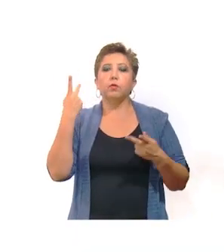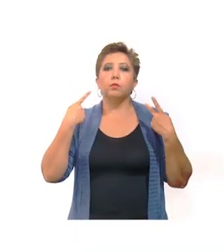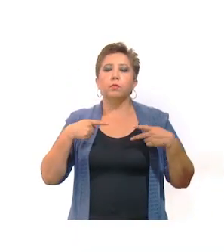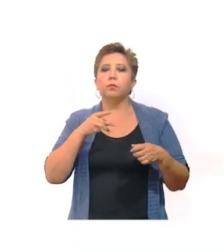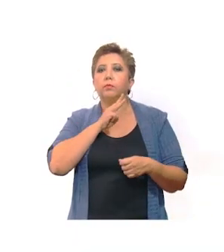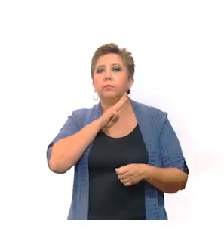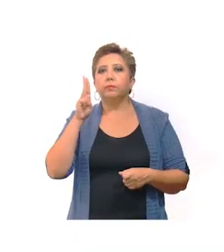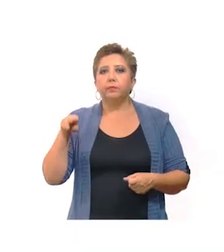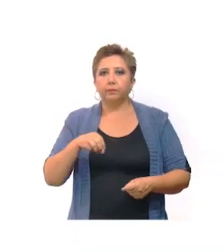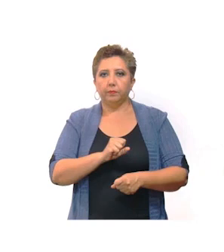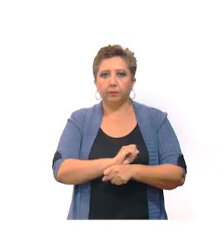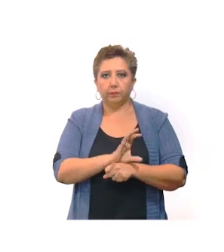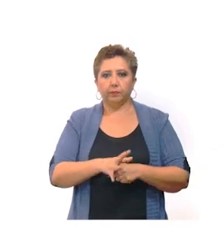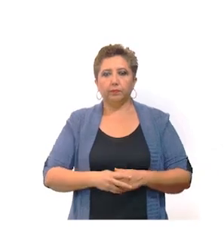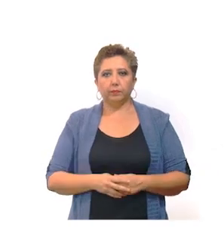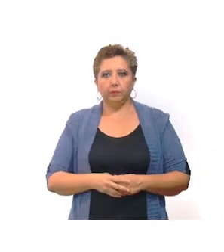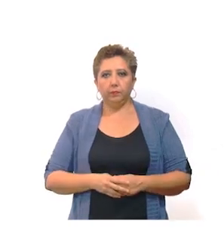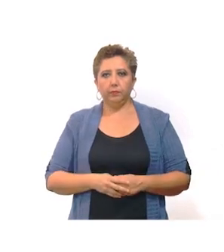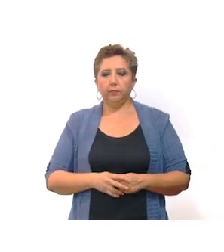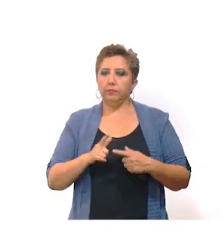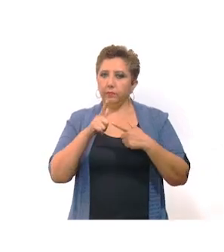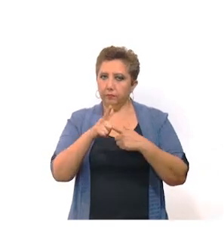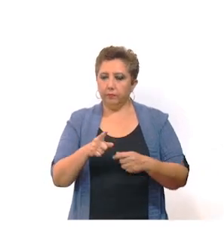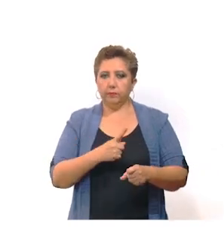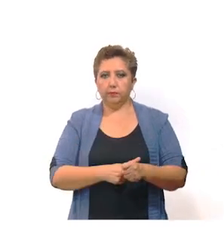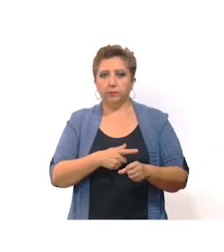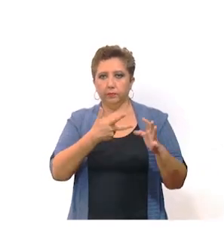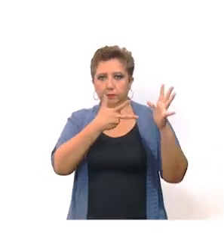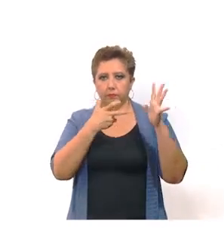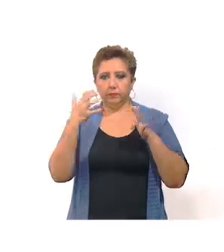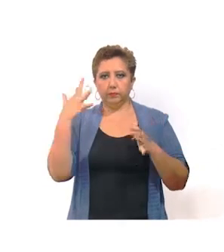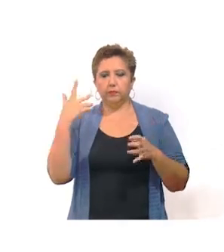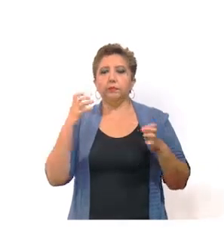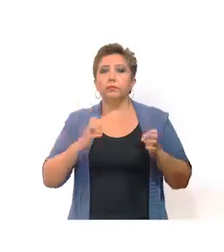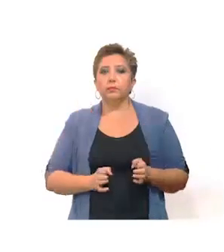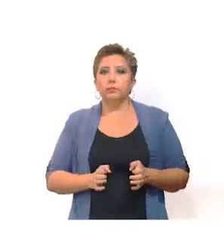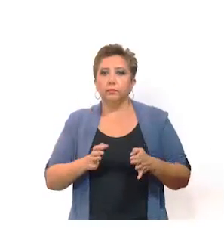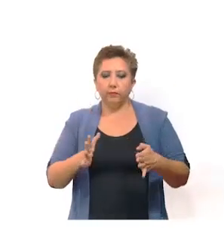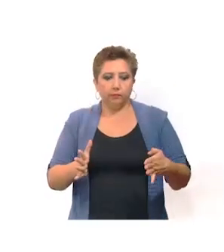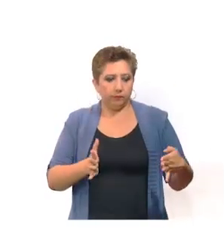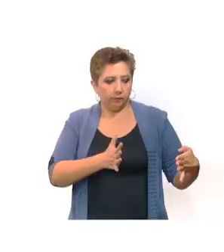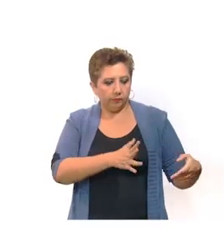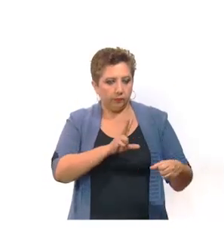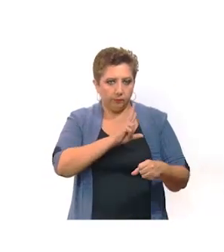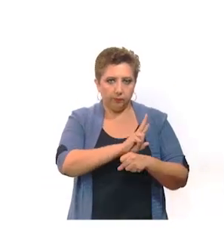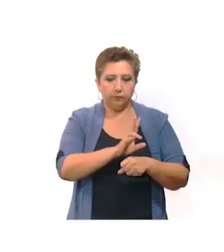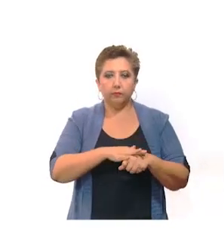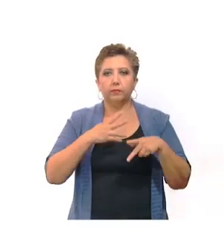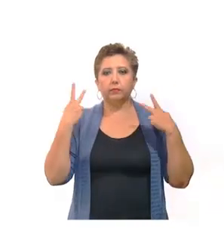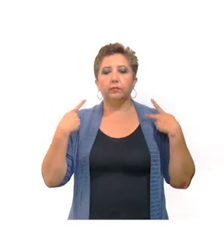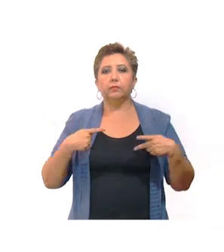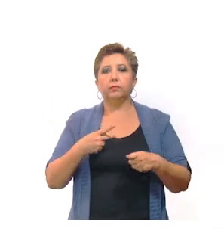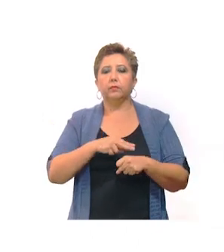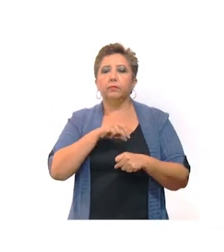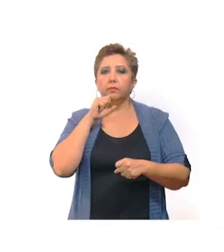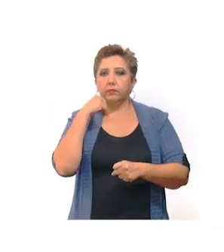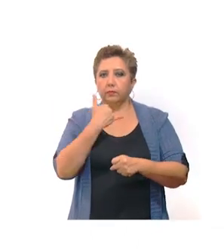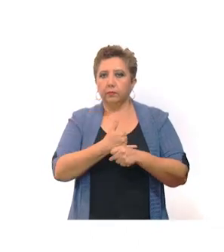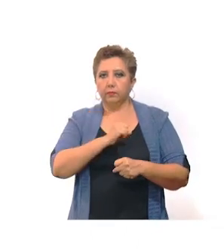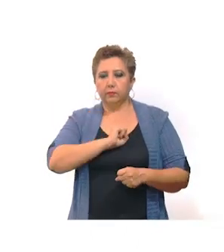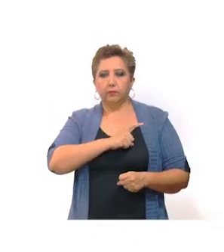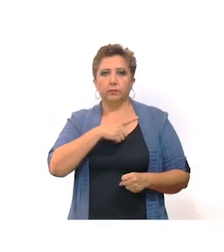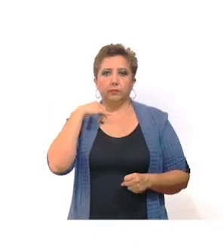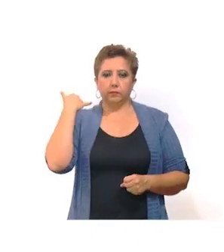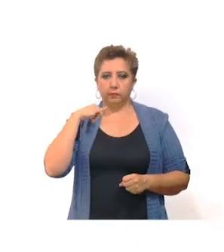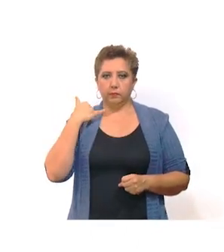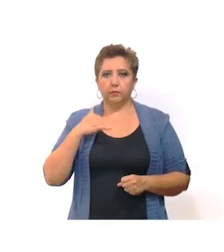a causa del coronavirus. De los casos activos, 850 están estables, aislados y monitoreados constantemente por personal médico